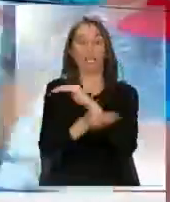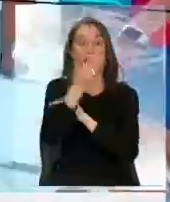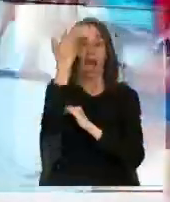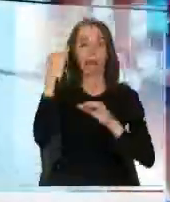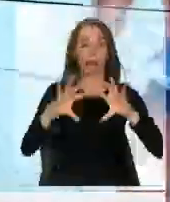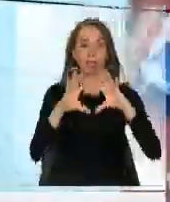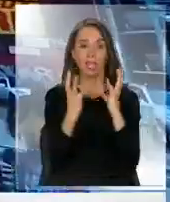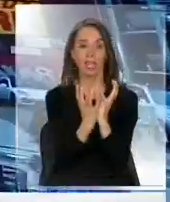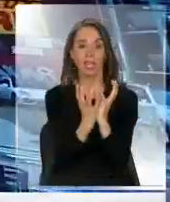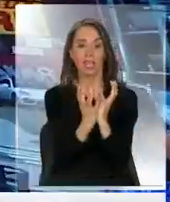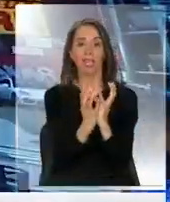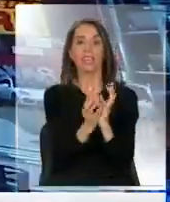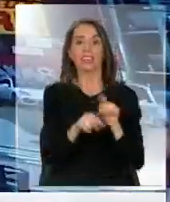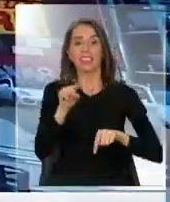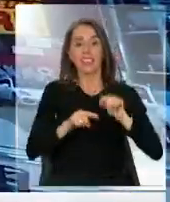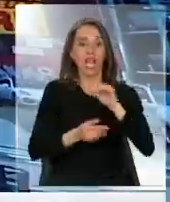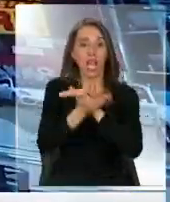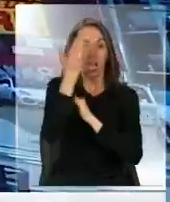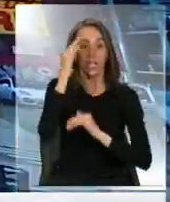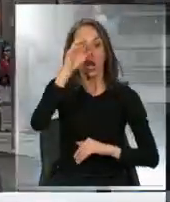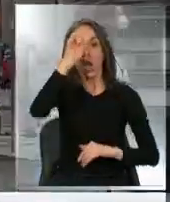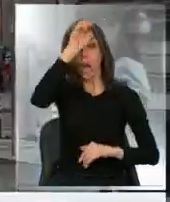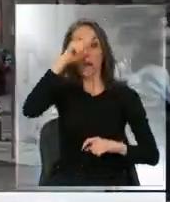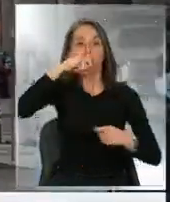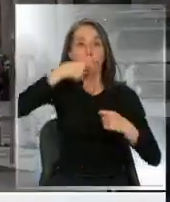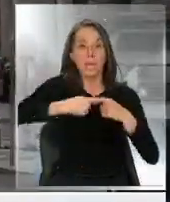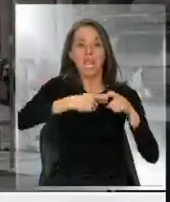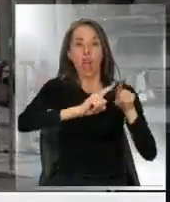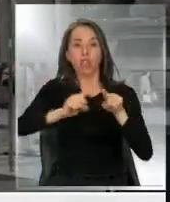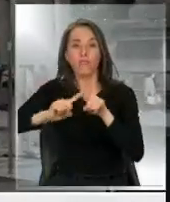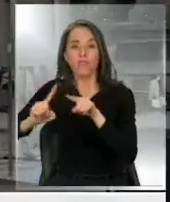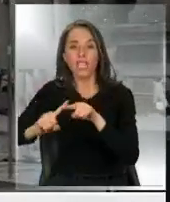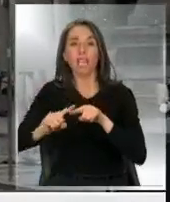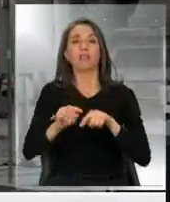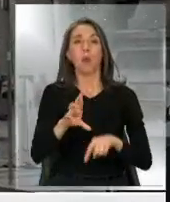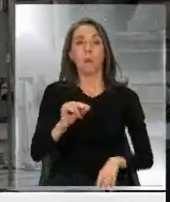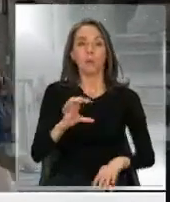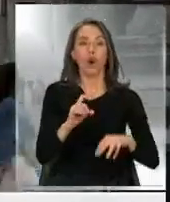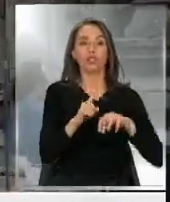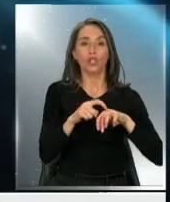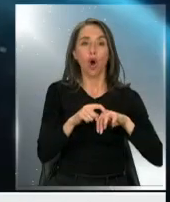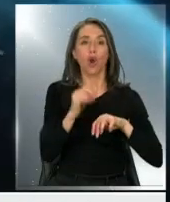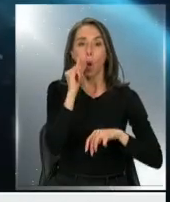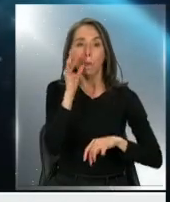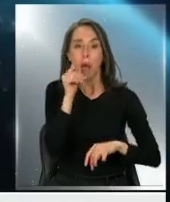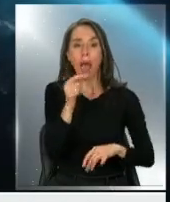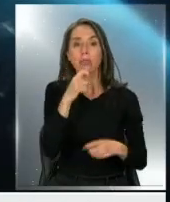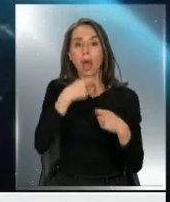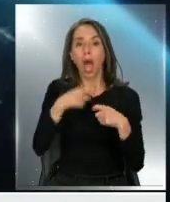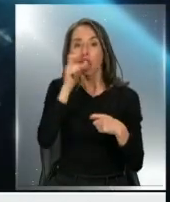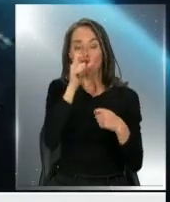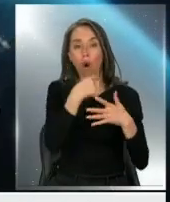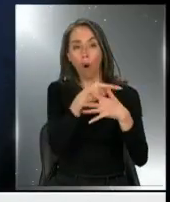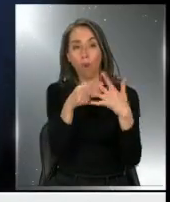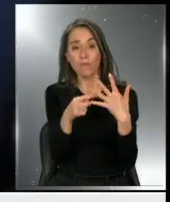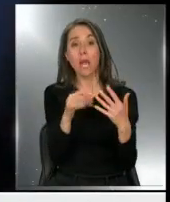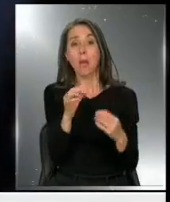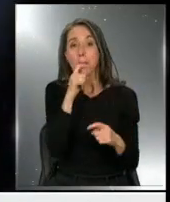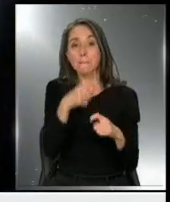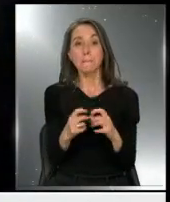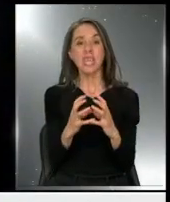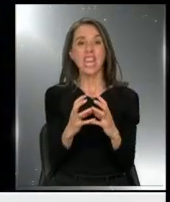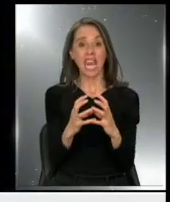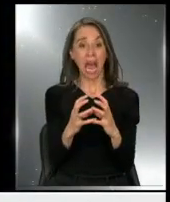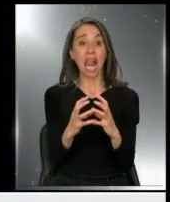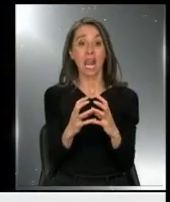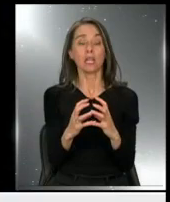este planeta, que nosotros bien sabemos que hay minería de diferentes metales, ¿no? Bronce, oro, plata, cobre, como lo hace nuestro país.